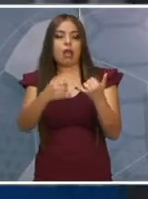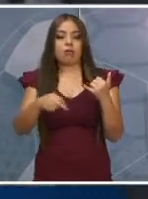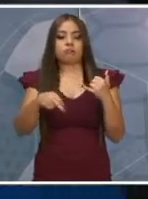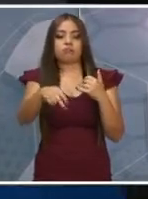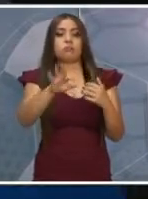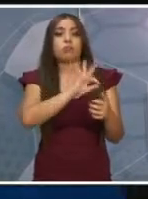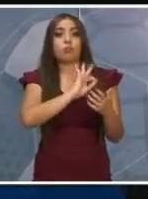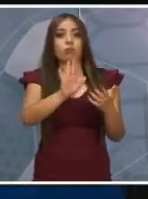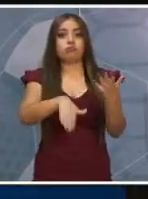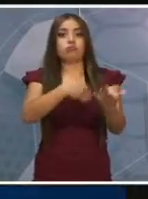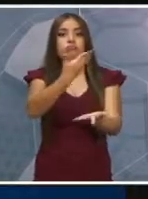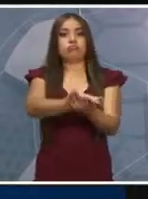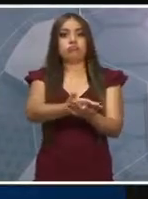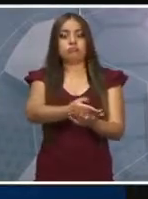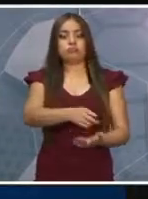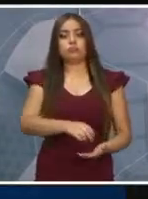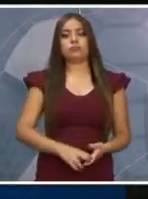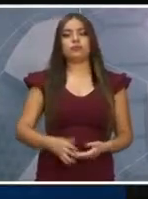estamos en la rampa a